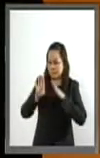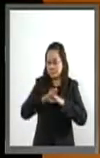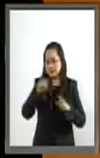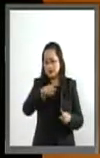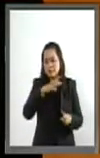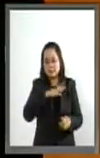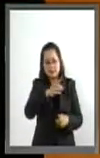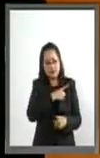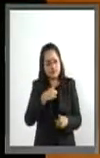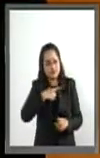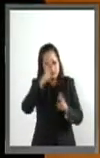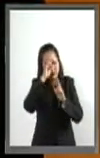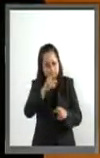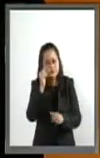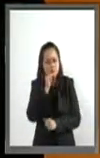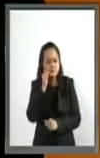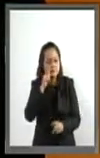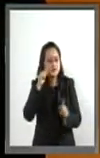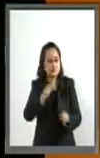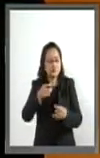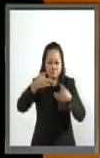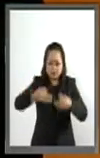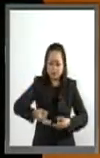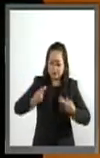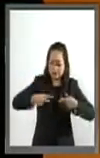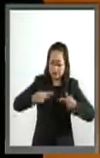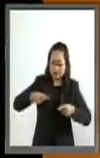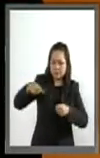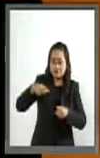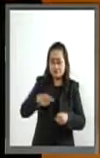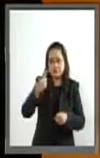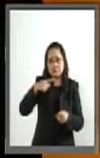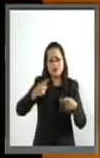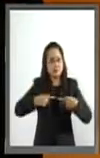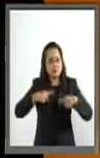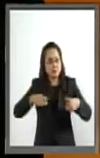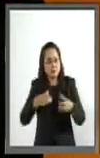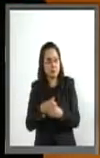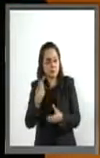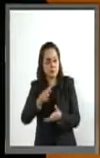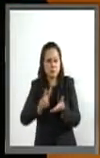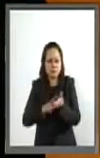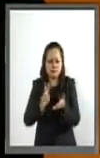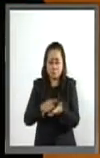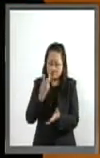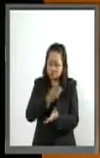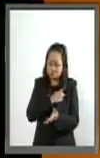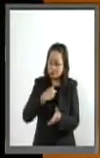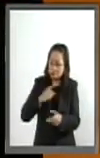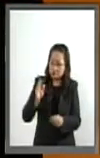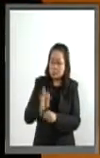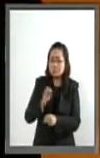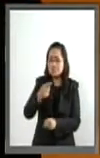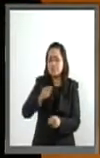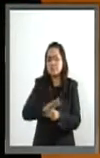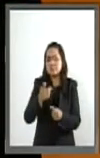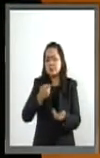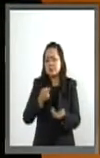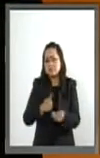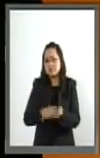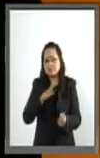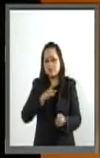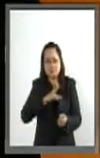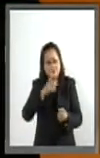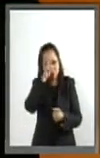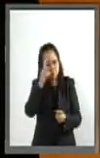el respetar en todo momento la dignidad humana de aquellas personas que se encuentran en situación de vulnerabilidad por